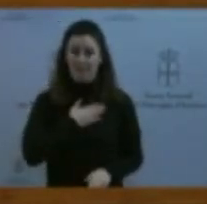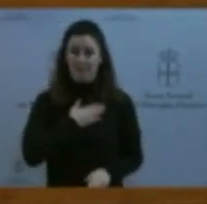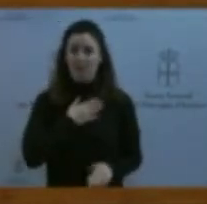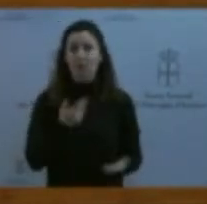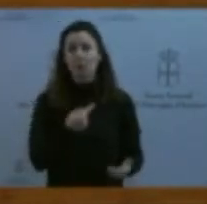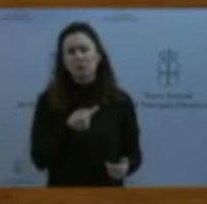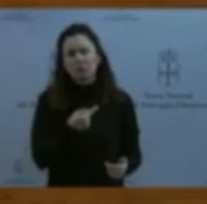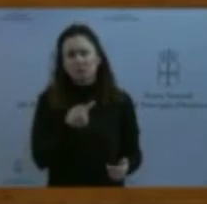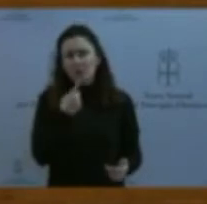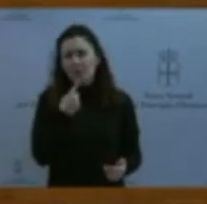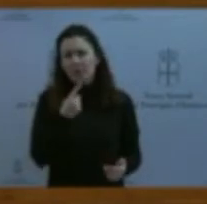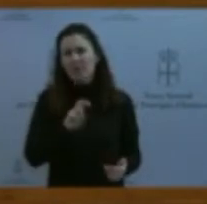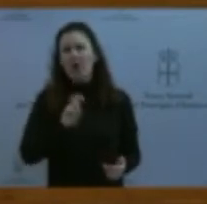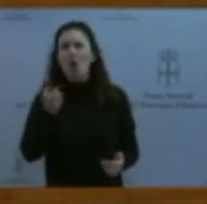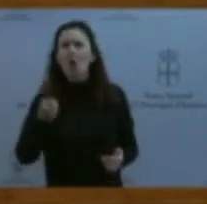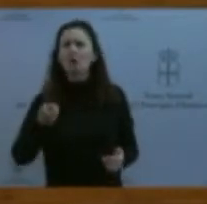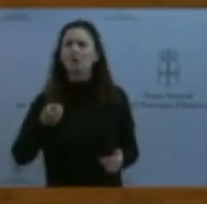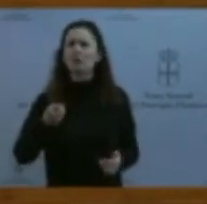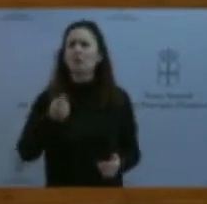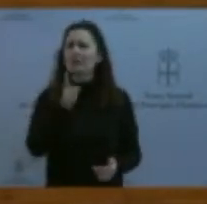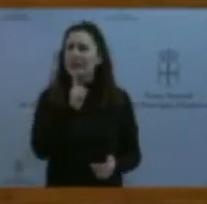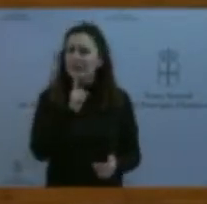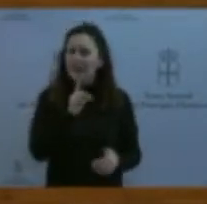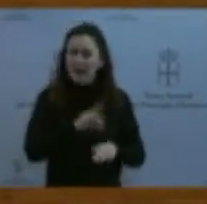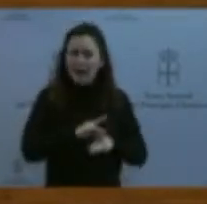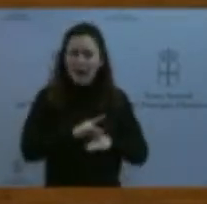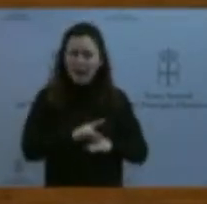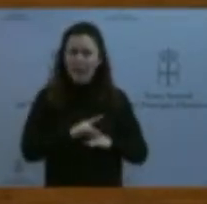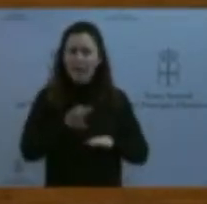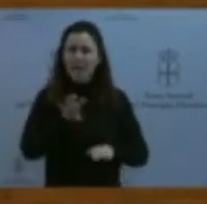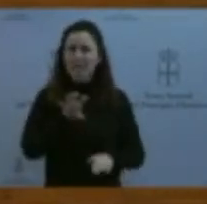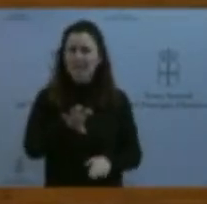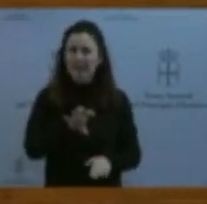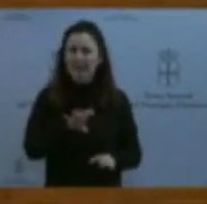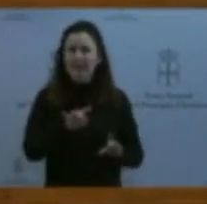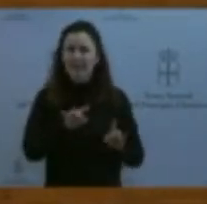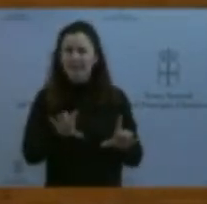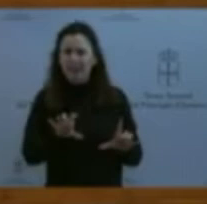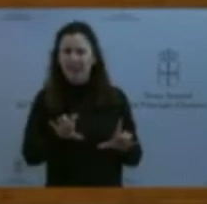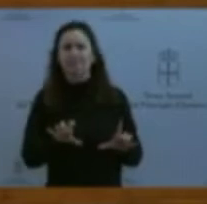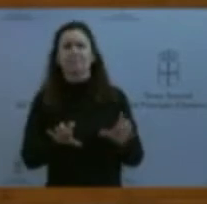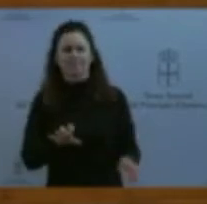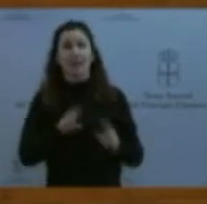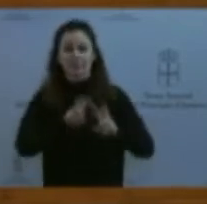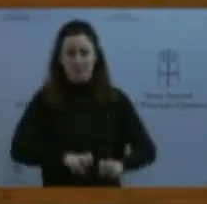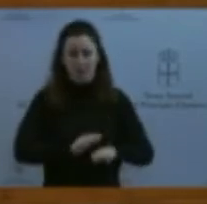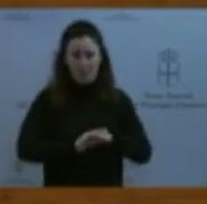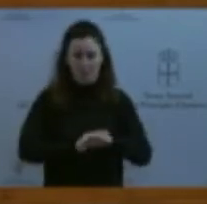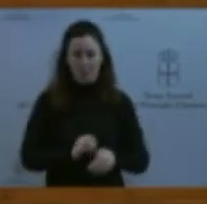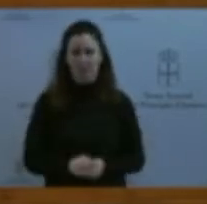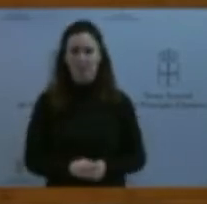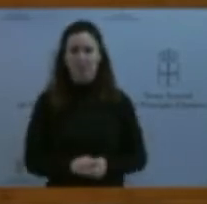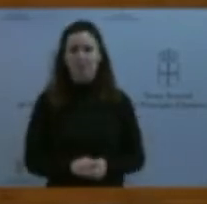Agencia Estatal de Investigación, perdón. A mí me parece que